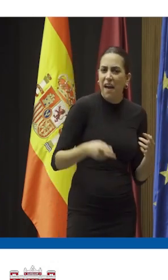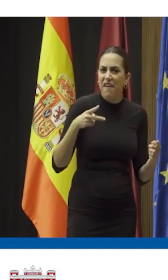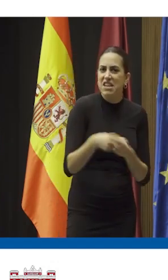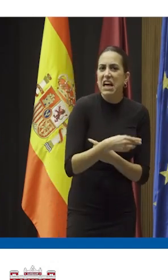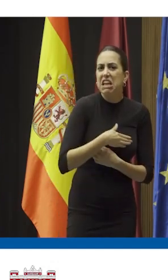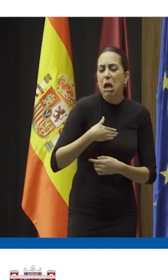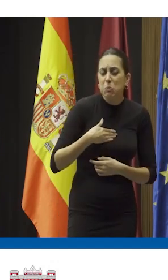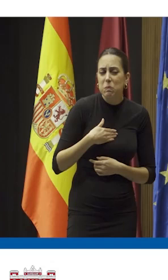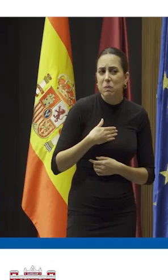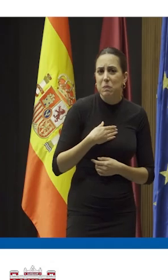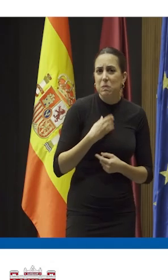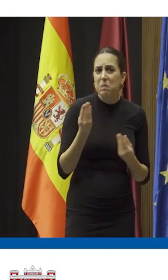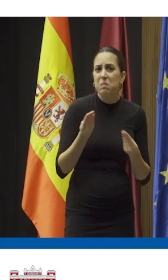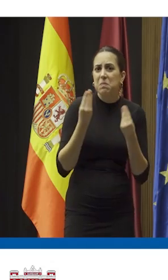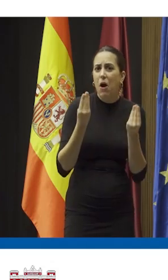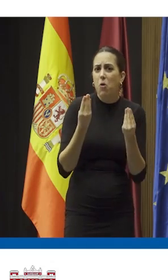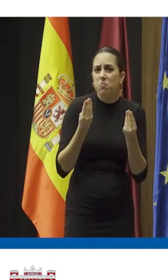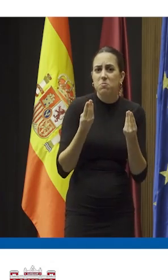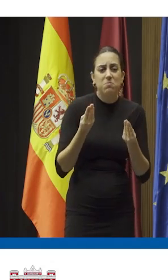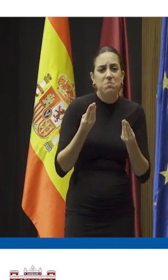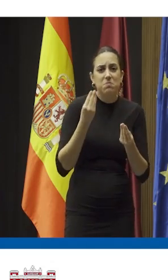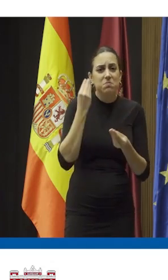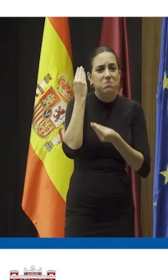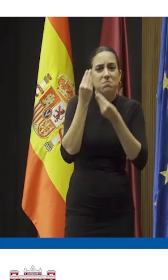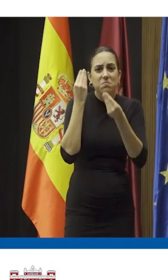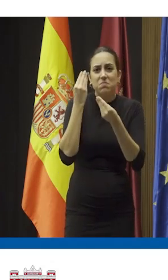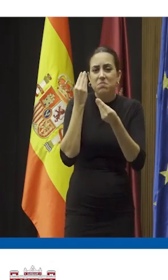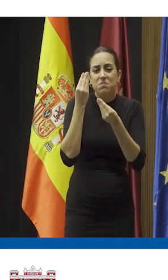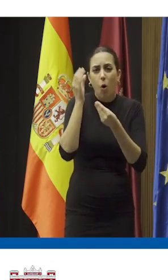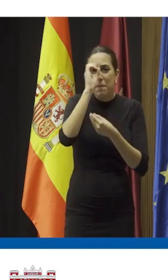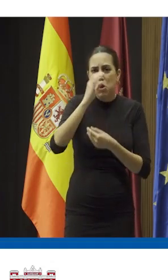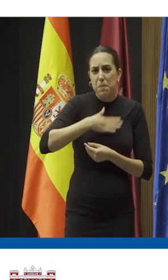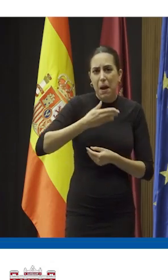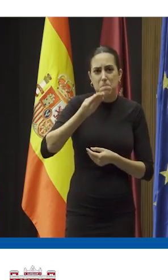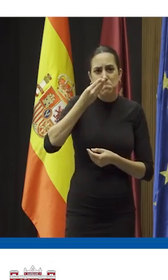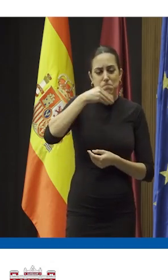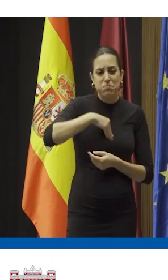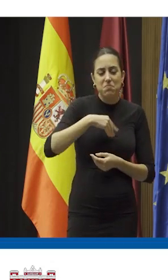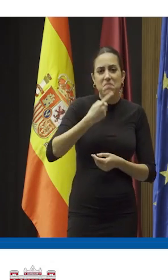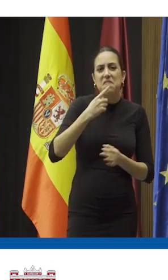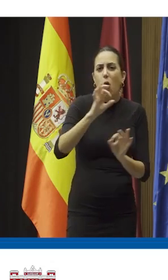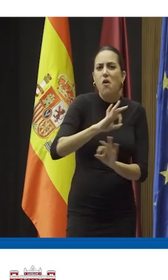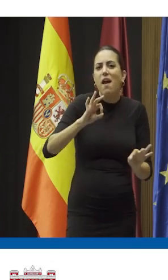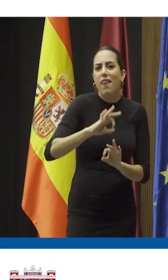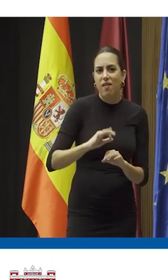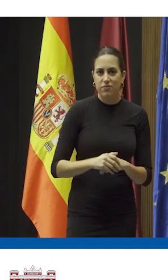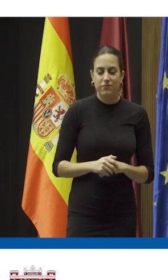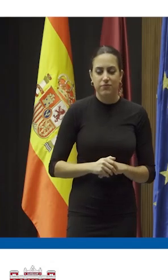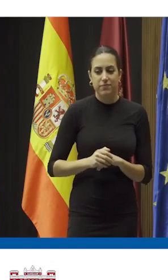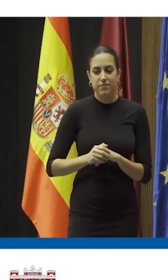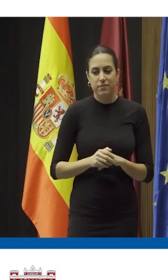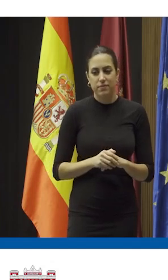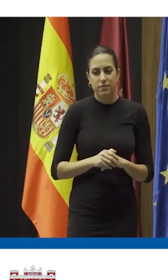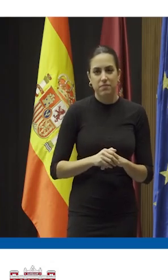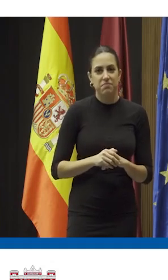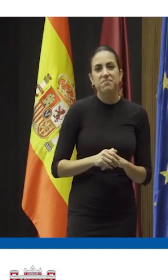me voy a suprimir todos. Y de esta forma es como